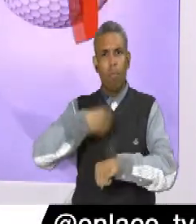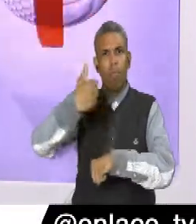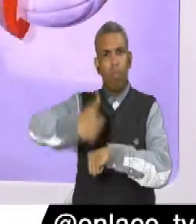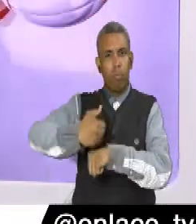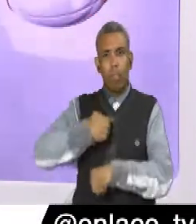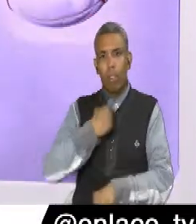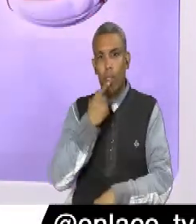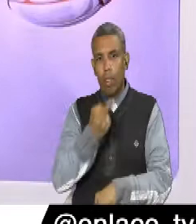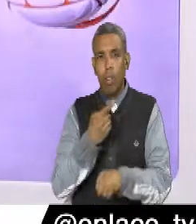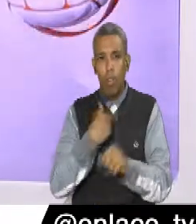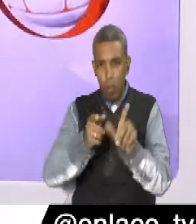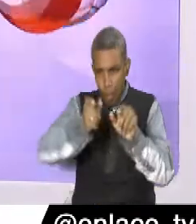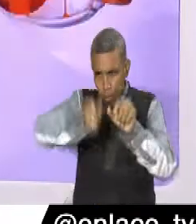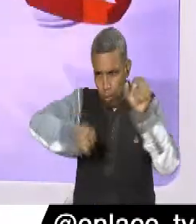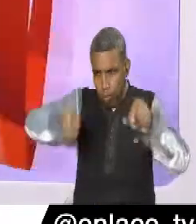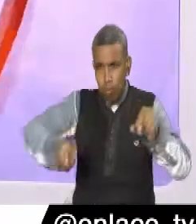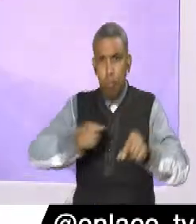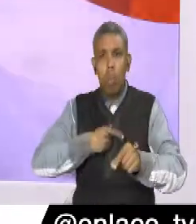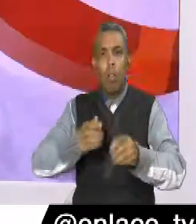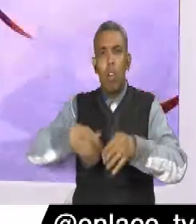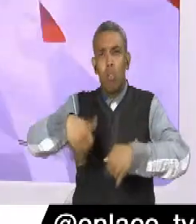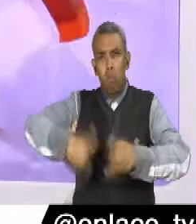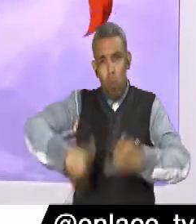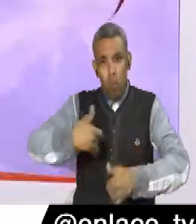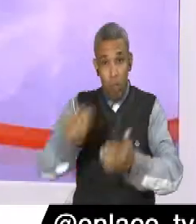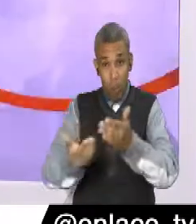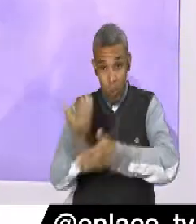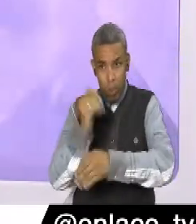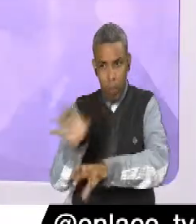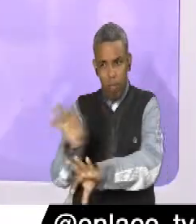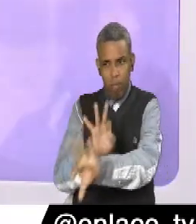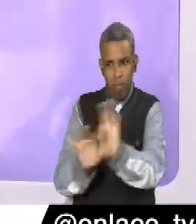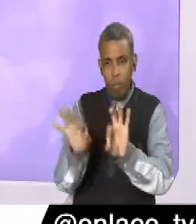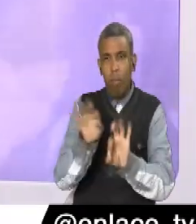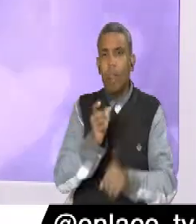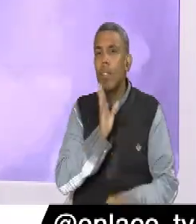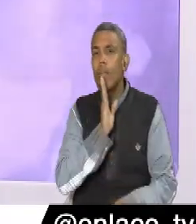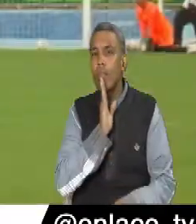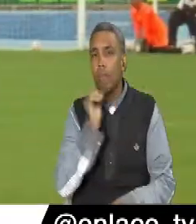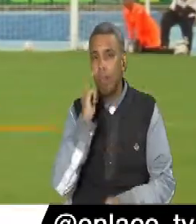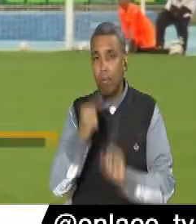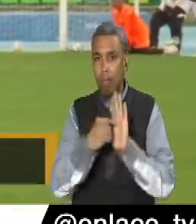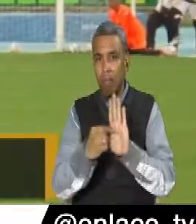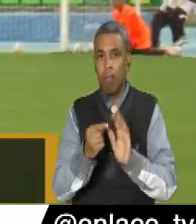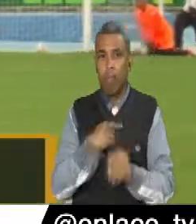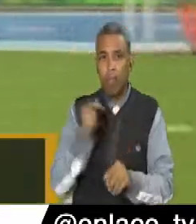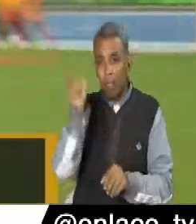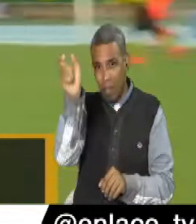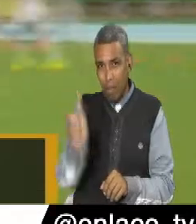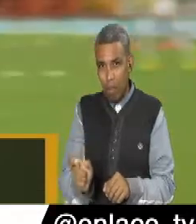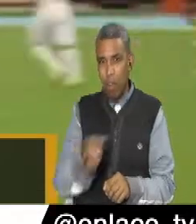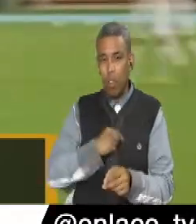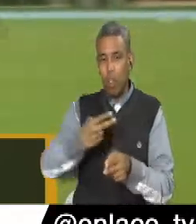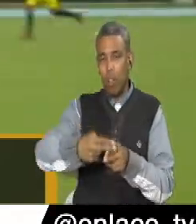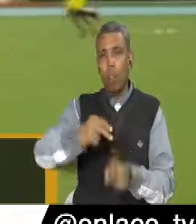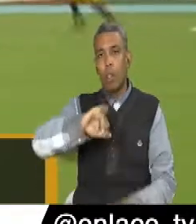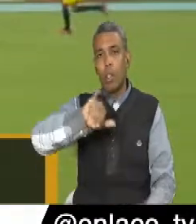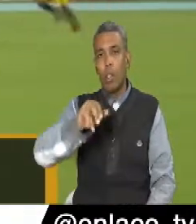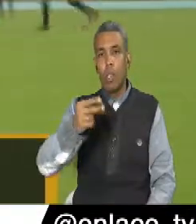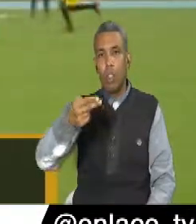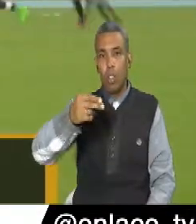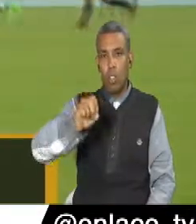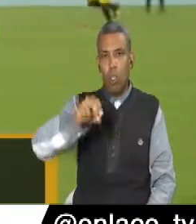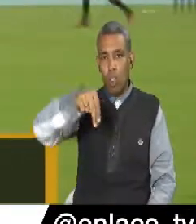que tendrá la máquina amarilla para la segunda temporada del fútbol profesional colombiano. Jonathan Álvarez es la nueva contratación de la